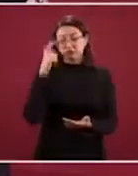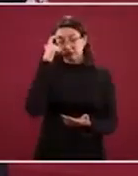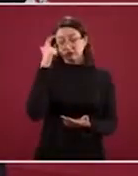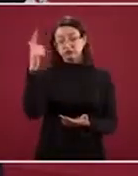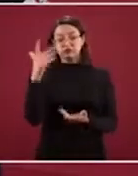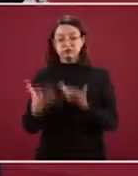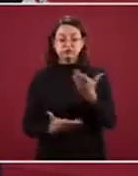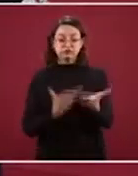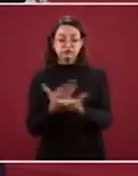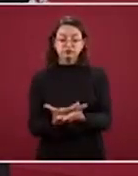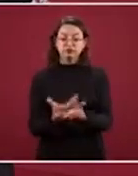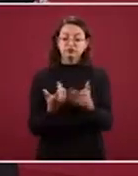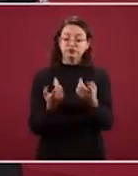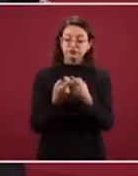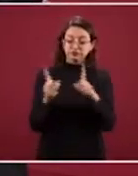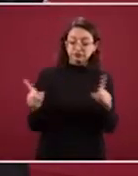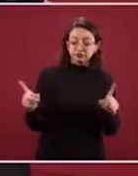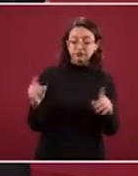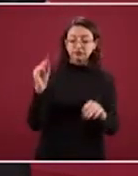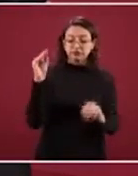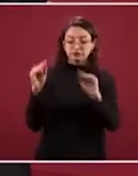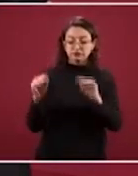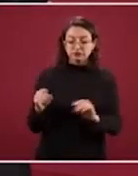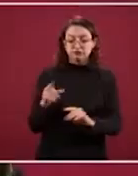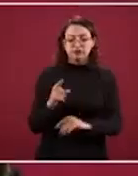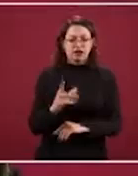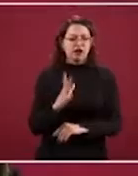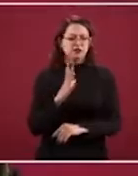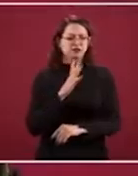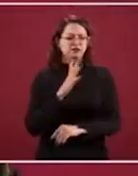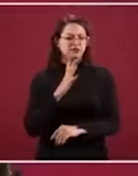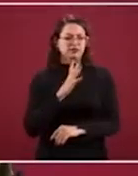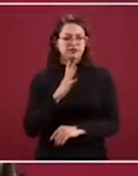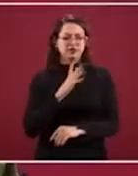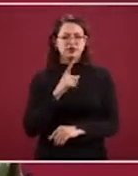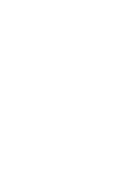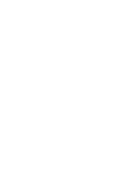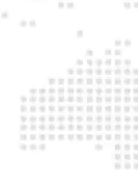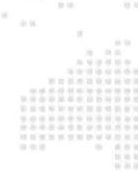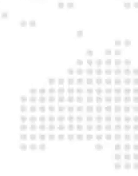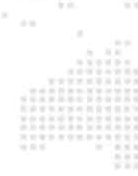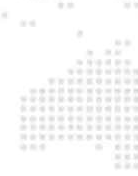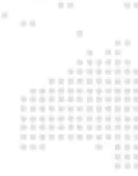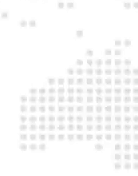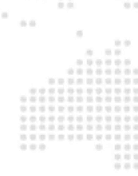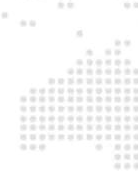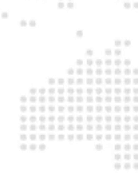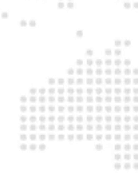desarrollo por ahí los los tenemos en la secretaría